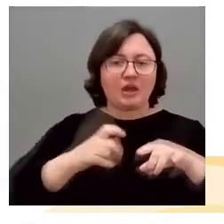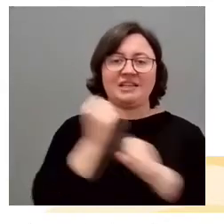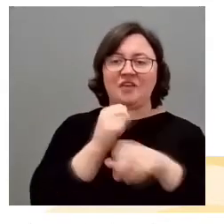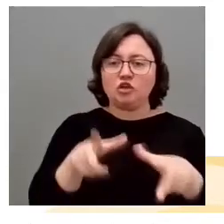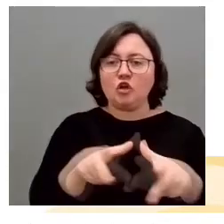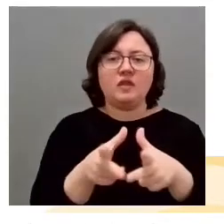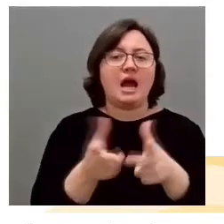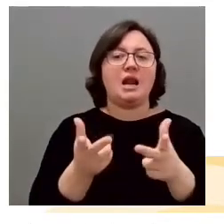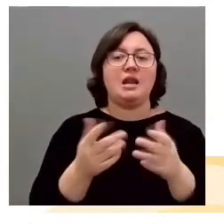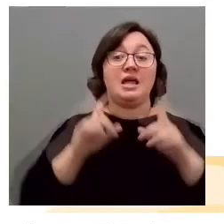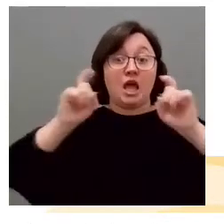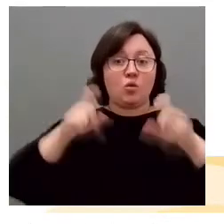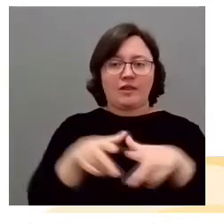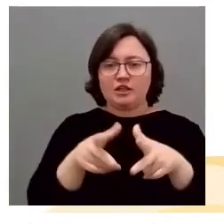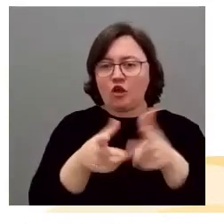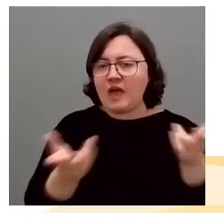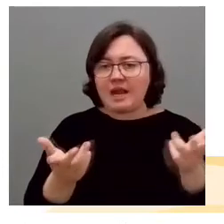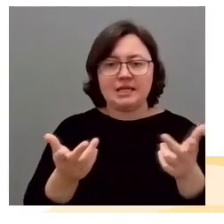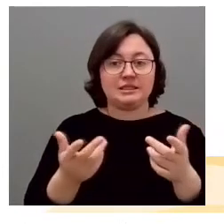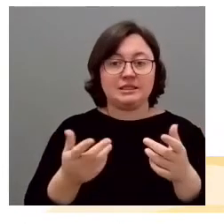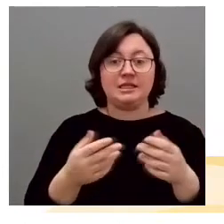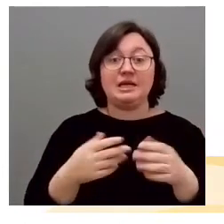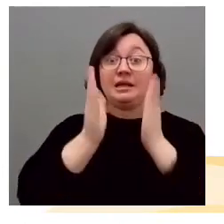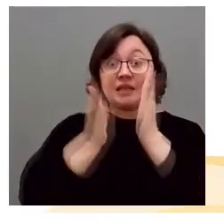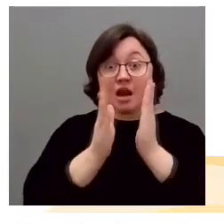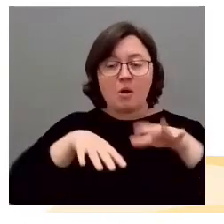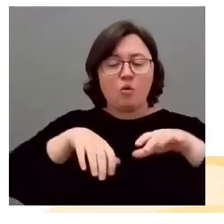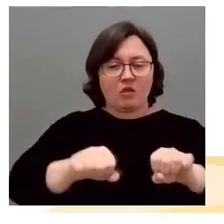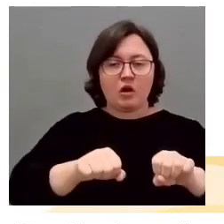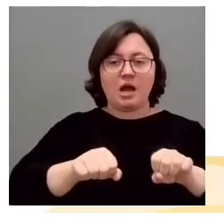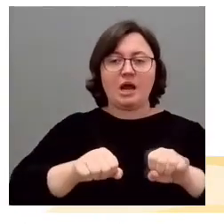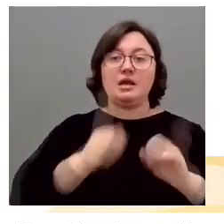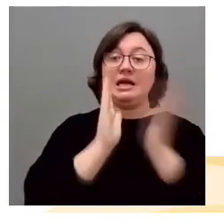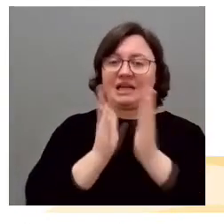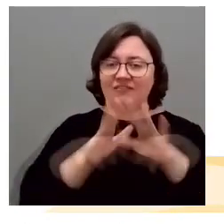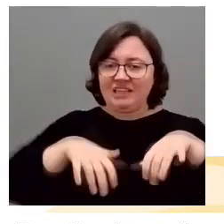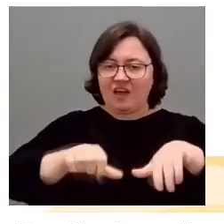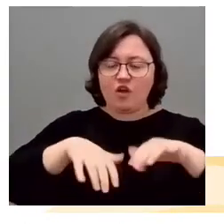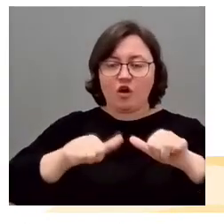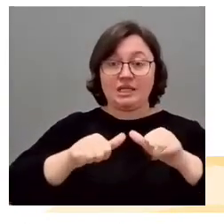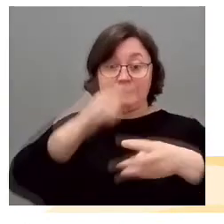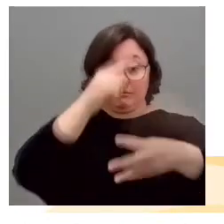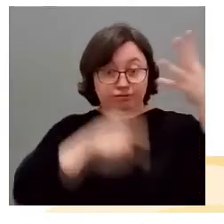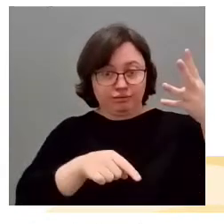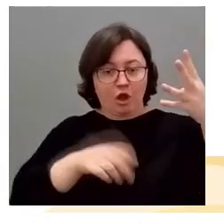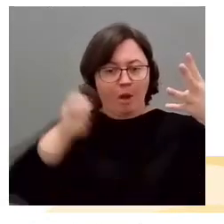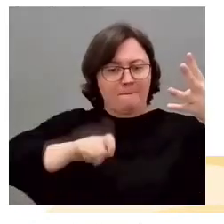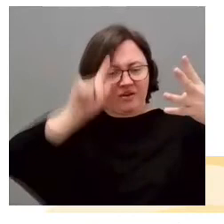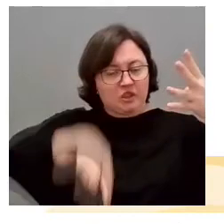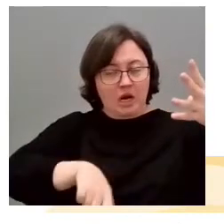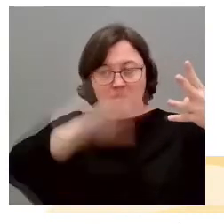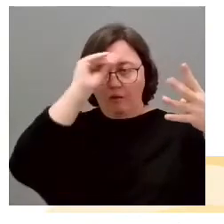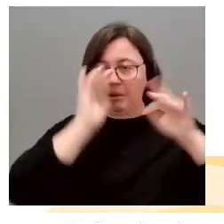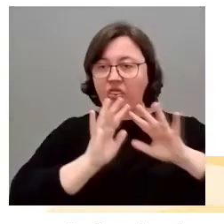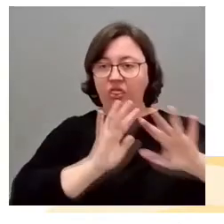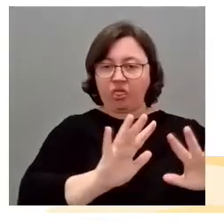social, de los educadores sociales, de la terapia ocupacional, rehabilitadores, que en muchos casos nos olvidamos. Siempre ponemos,